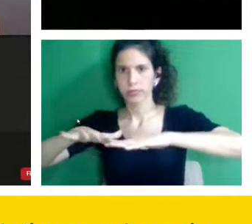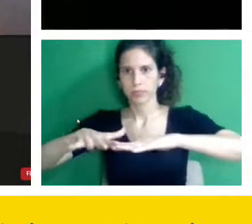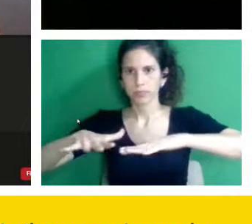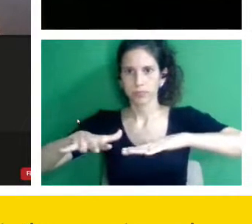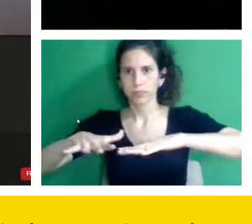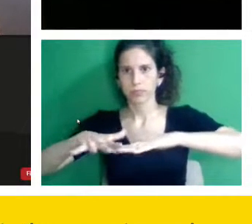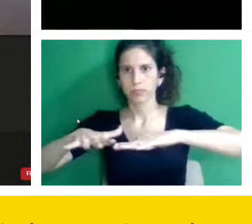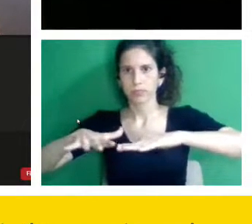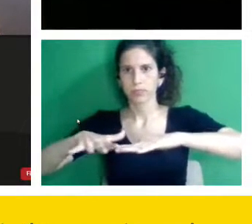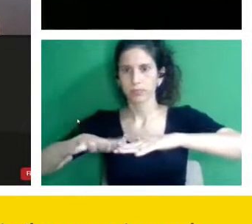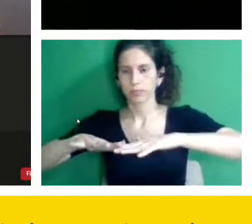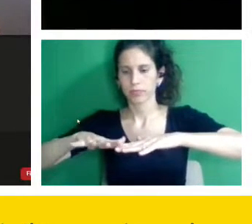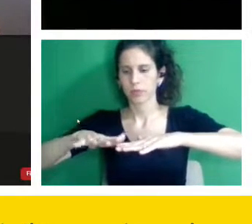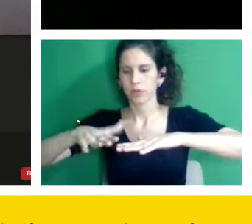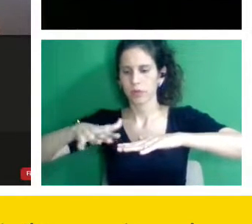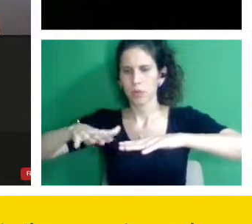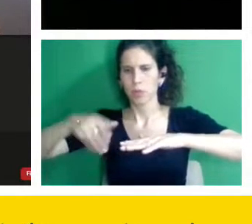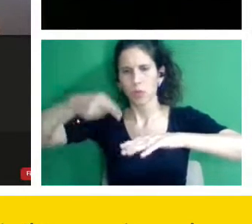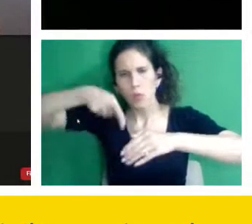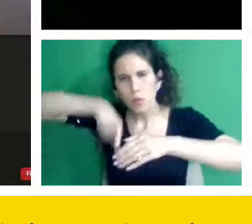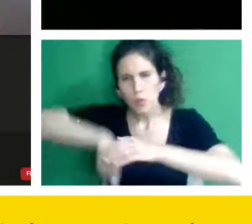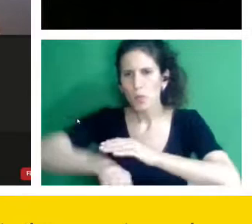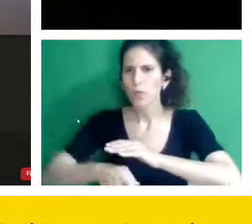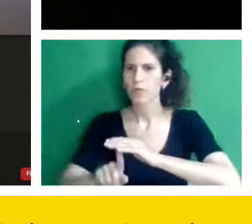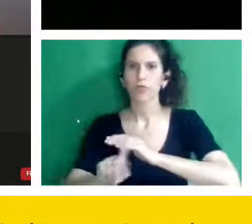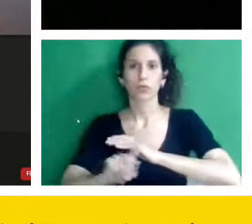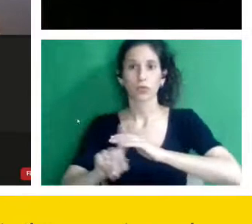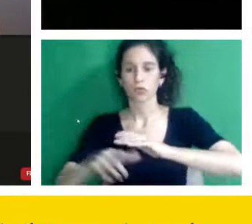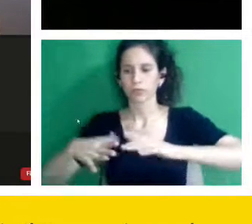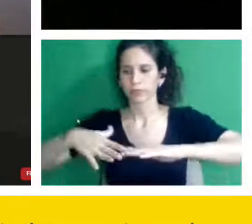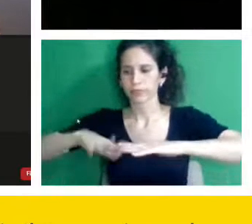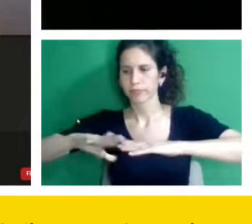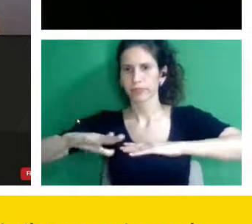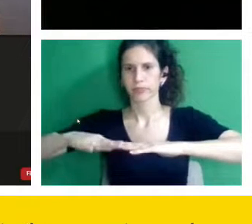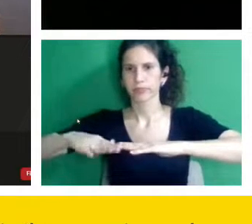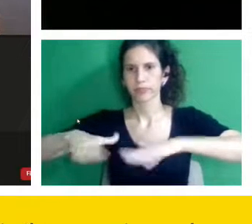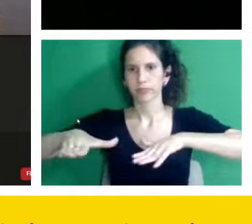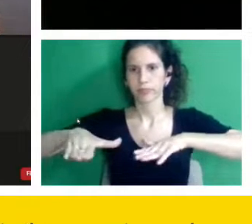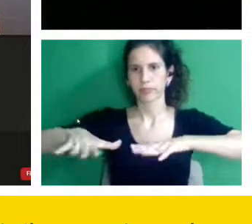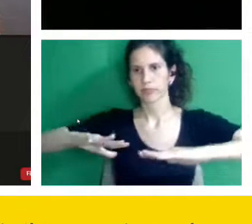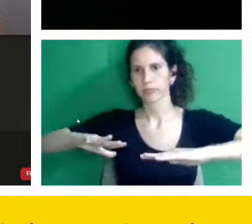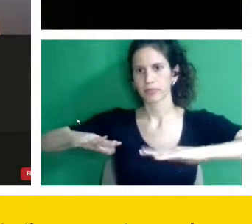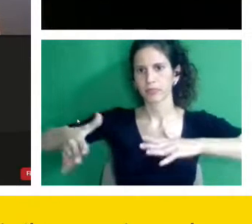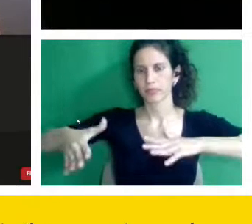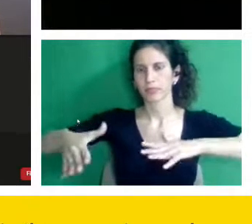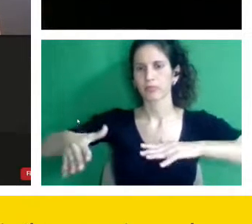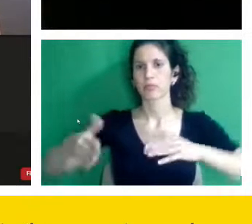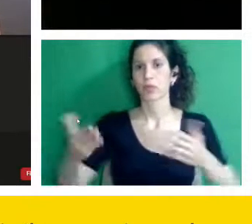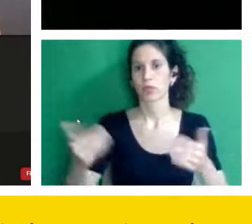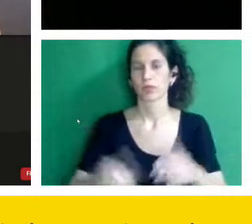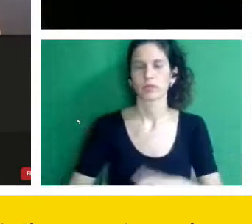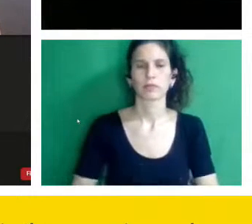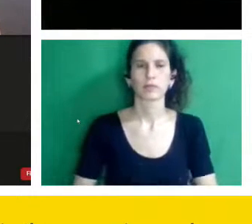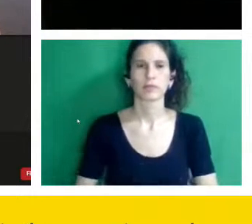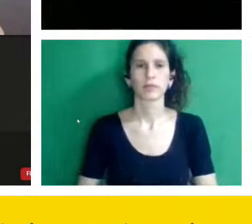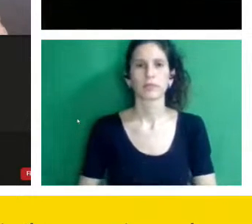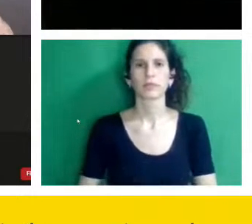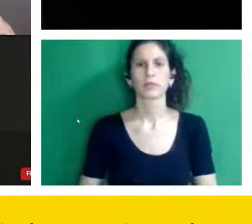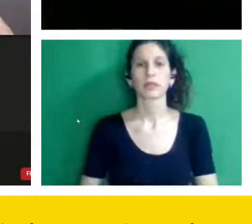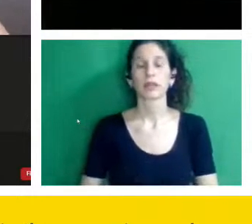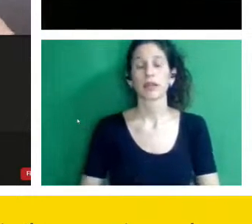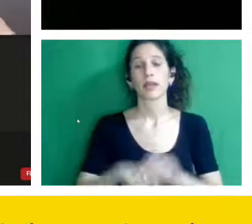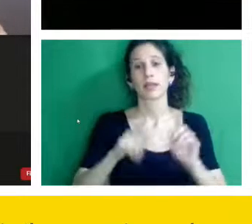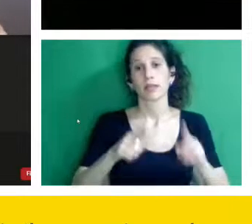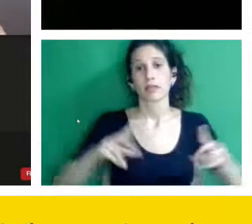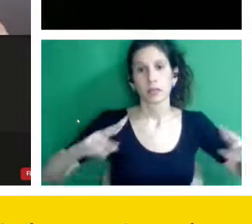poco profundos. Como decía, tenemos los volcanes y gracias a que nosotros enfrentamos el mar, la humedad